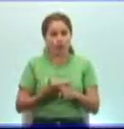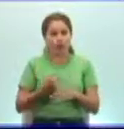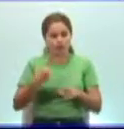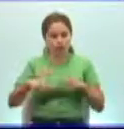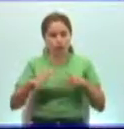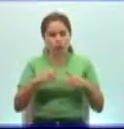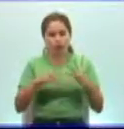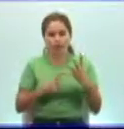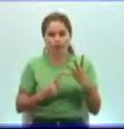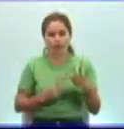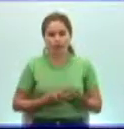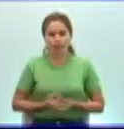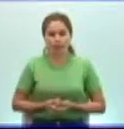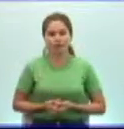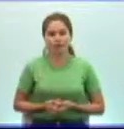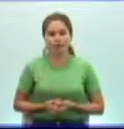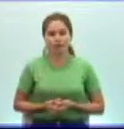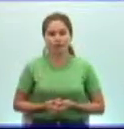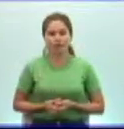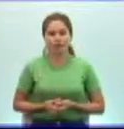elementos.